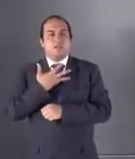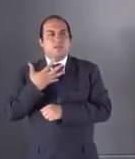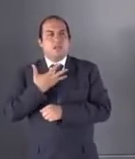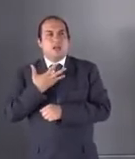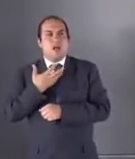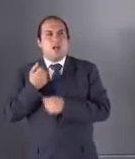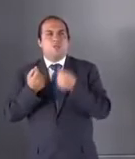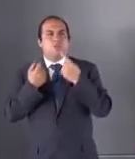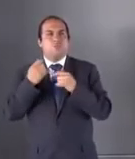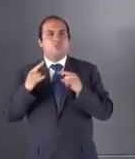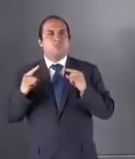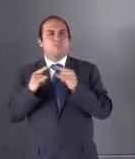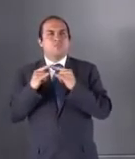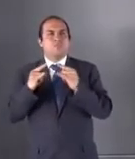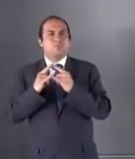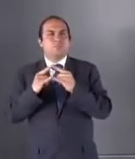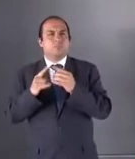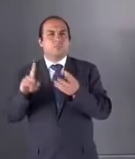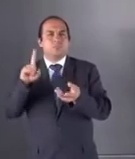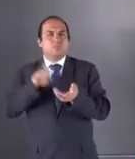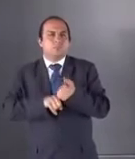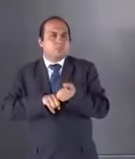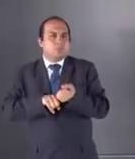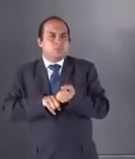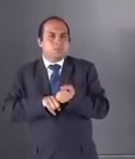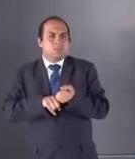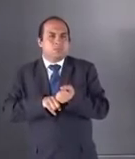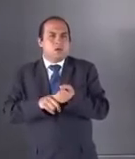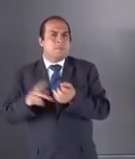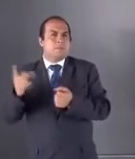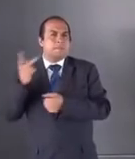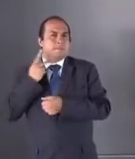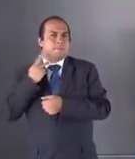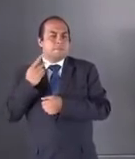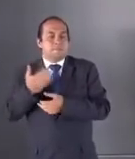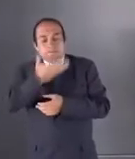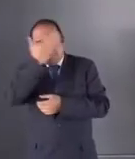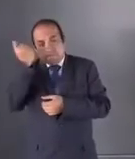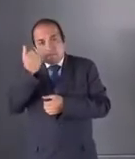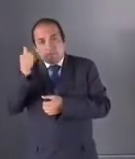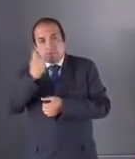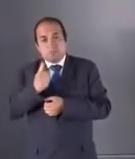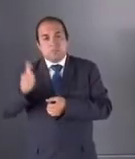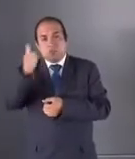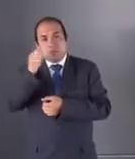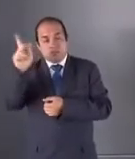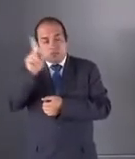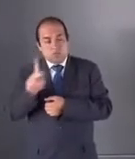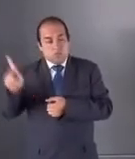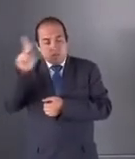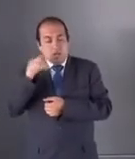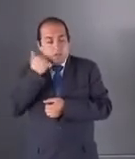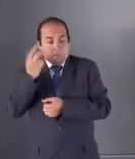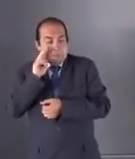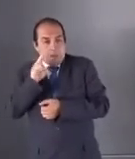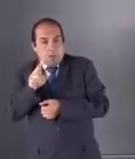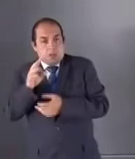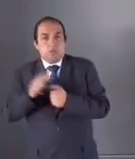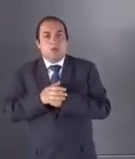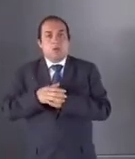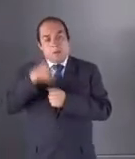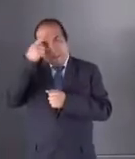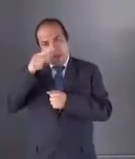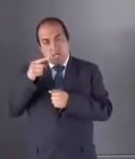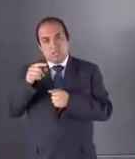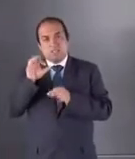campaña en particular, política o no sé, ciudadana, como usted quiera verla, precisamente para tratar de